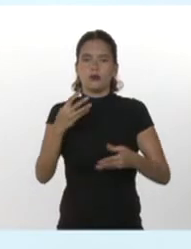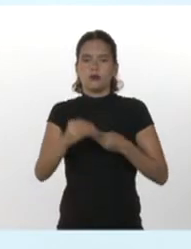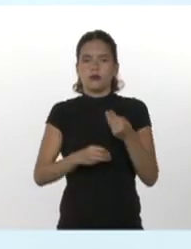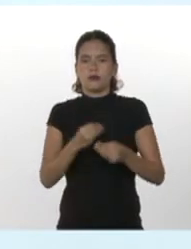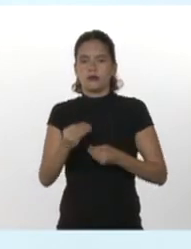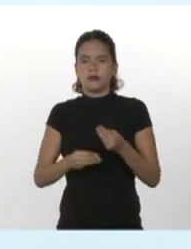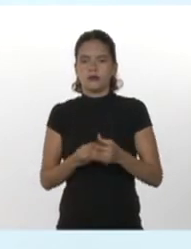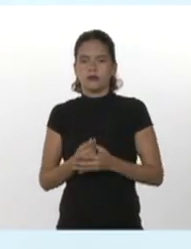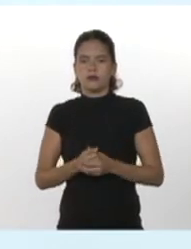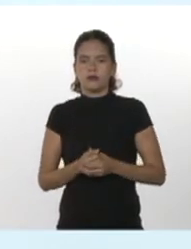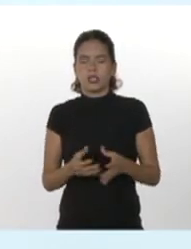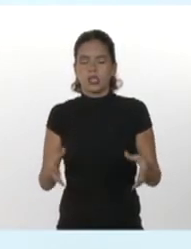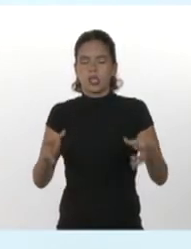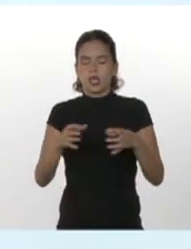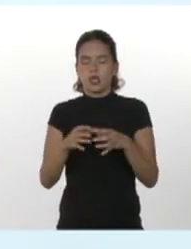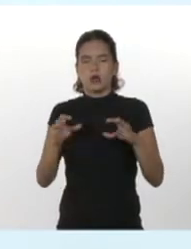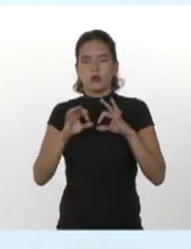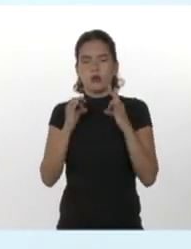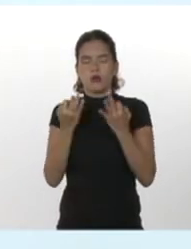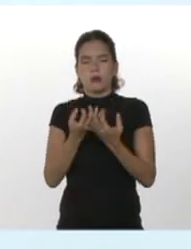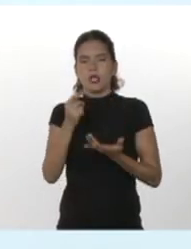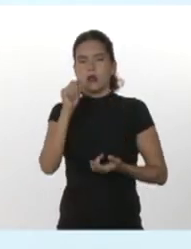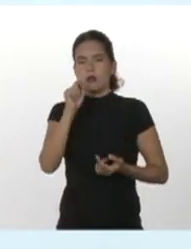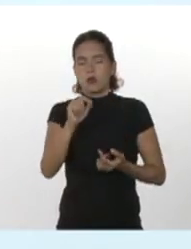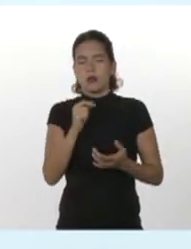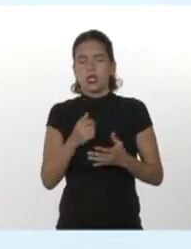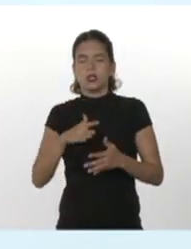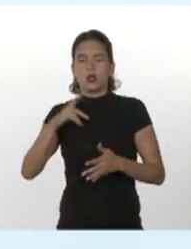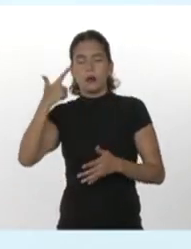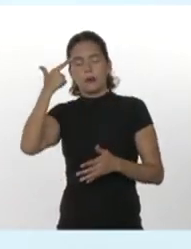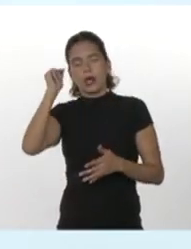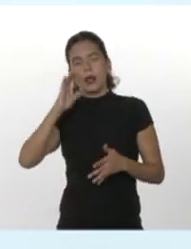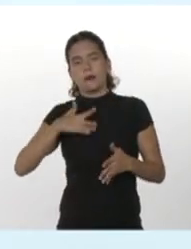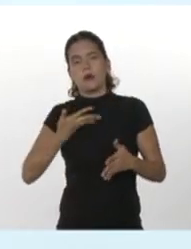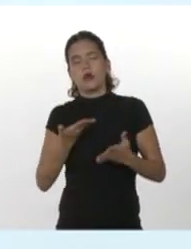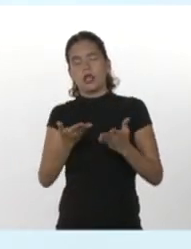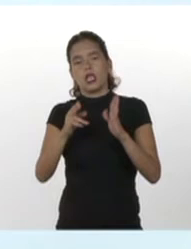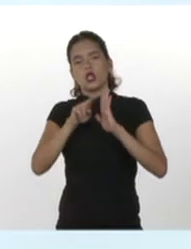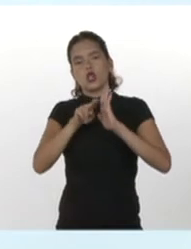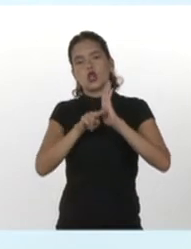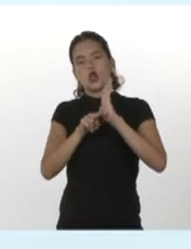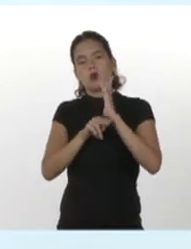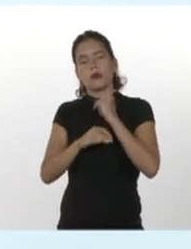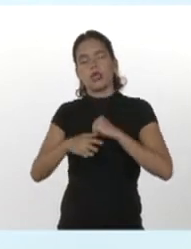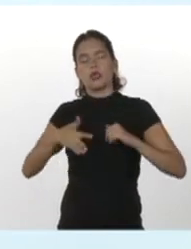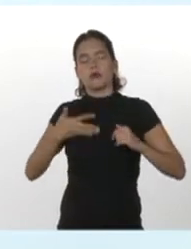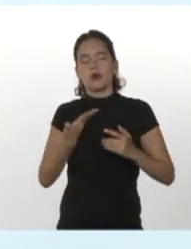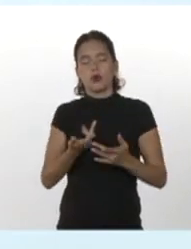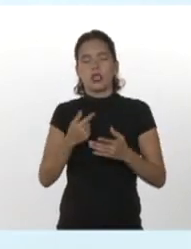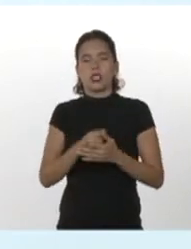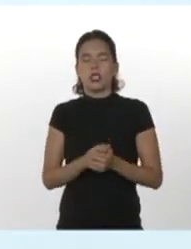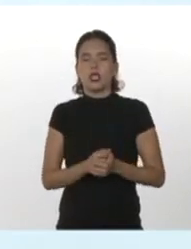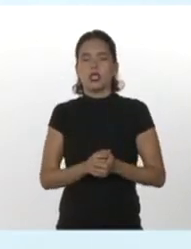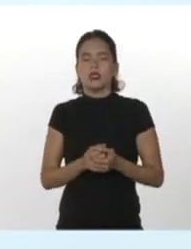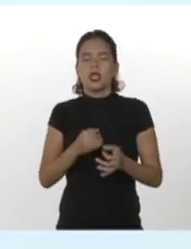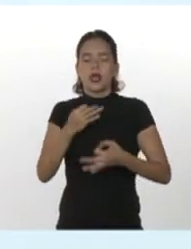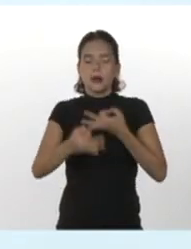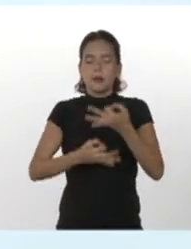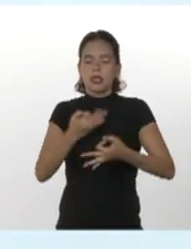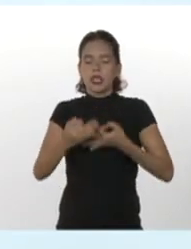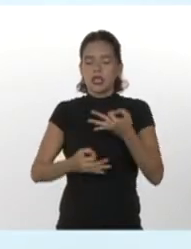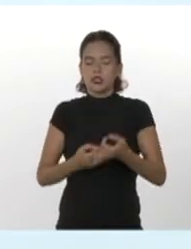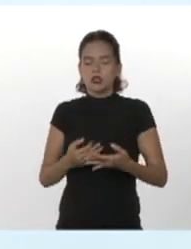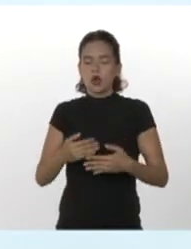establecer en el grupo familiar momentos para poder dar normas y poder dar una instrucción o un